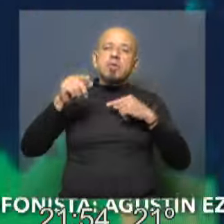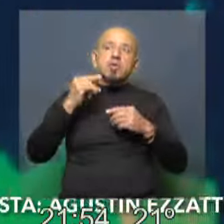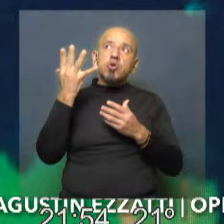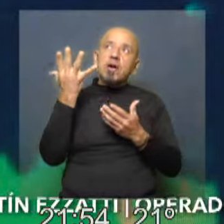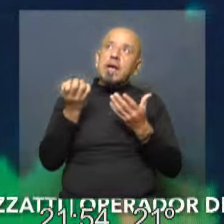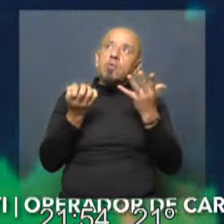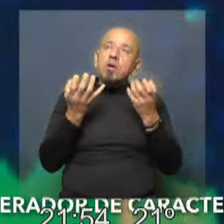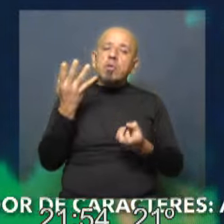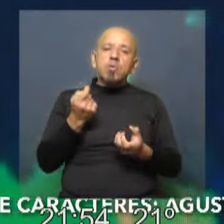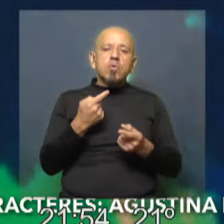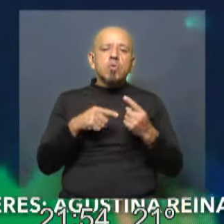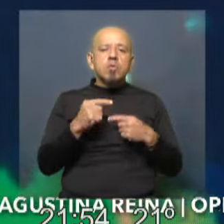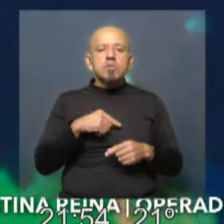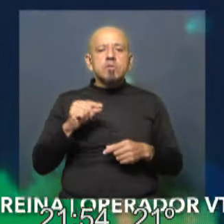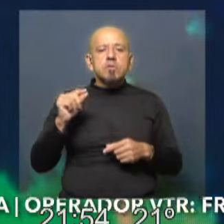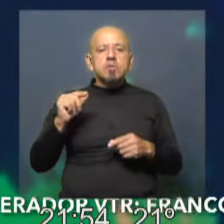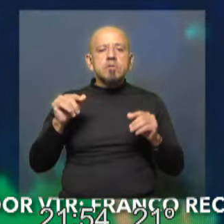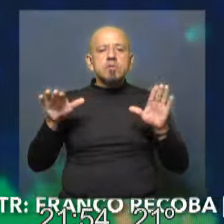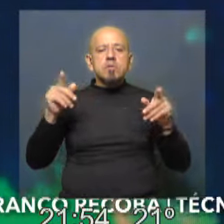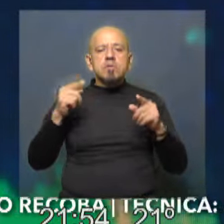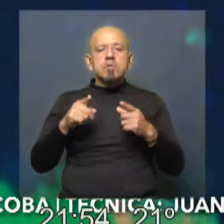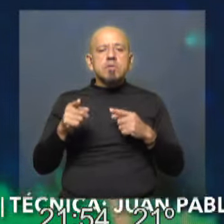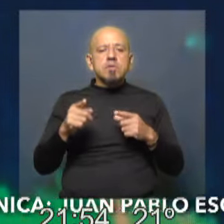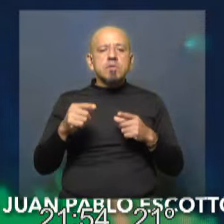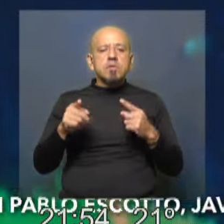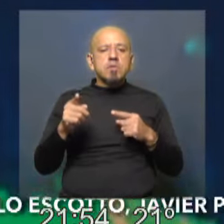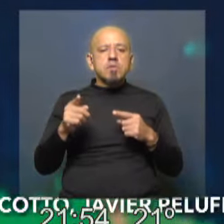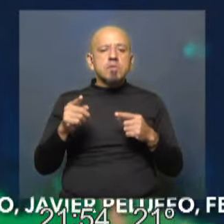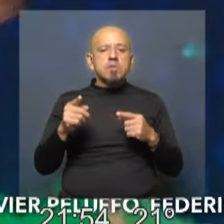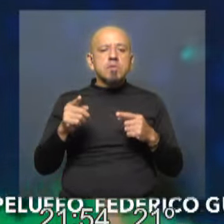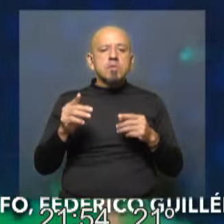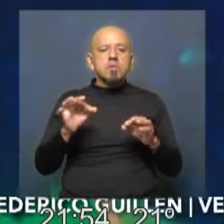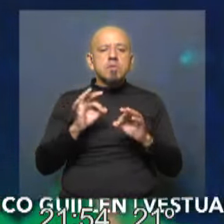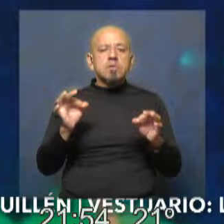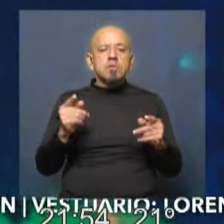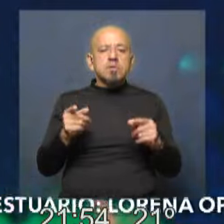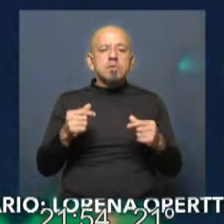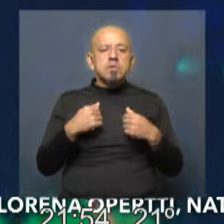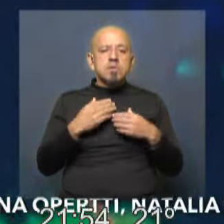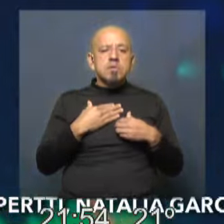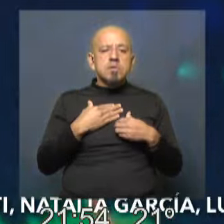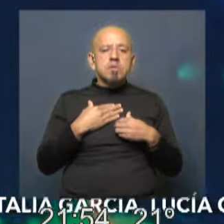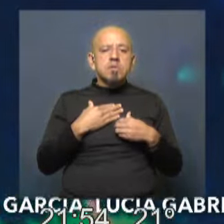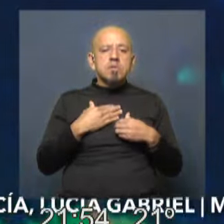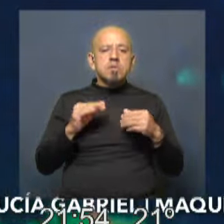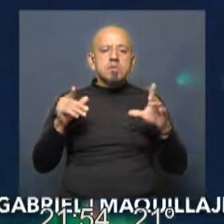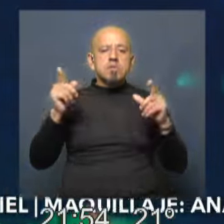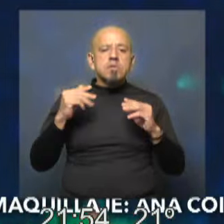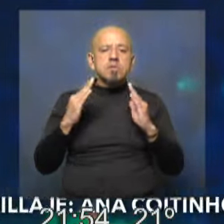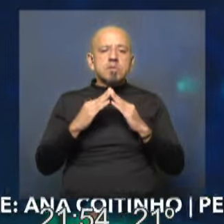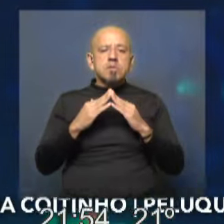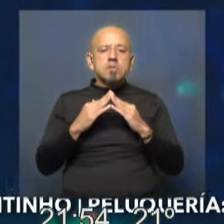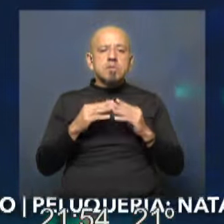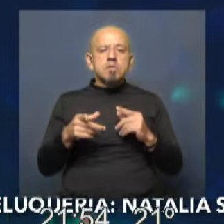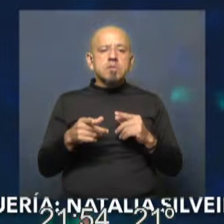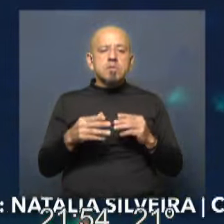casa. Digo, claro. Tal vez a otra persona le da lo mismo si bajaste un pajarito de un banco de sonidos, pero para mí, tipo, que ese pajarito sea el de mi casa, le da